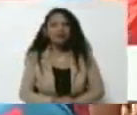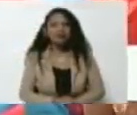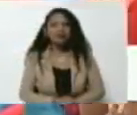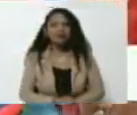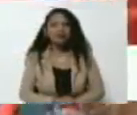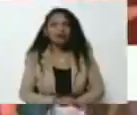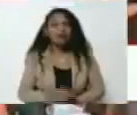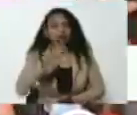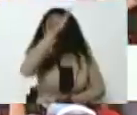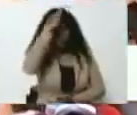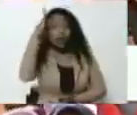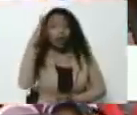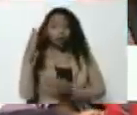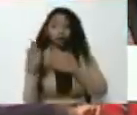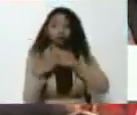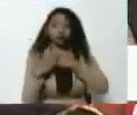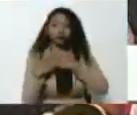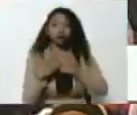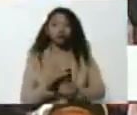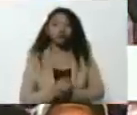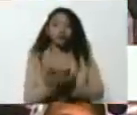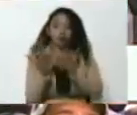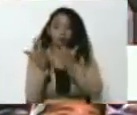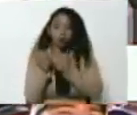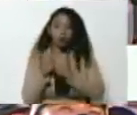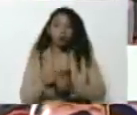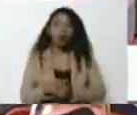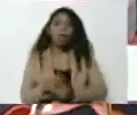Y Diosdado me dijo, vamos,